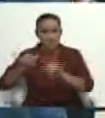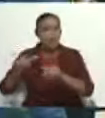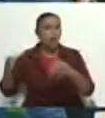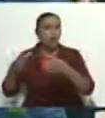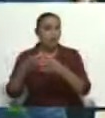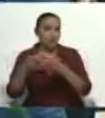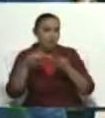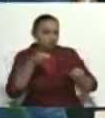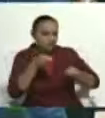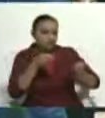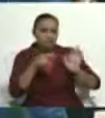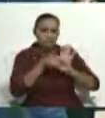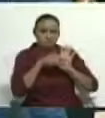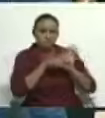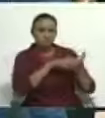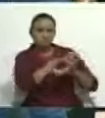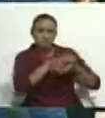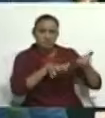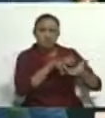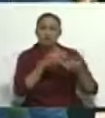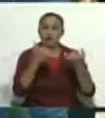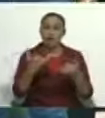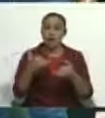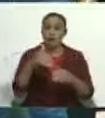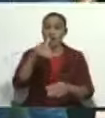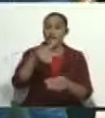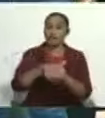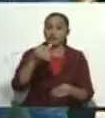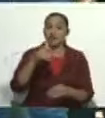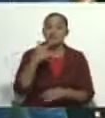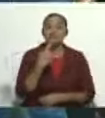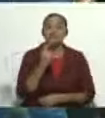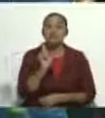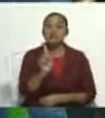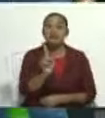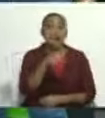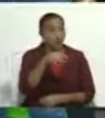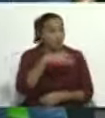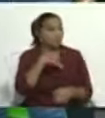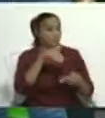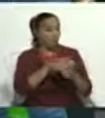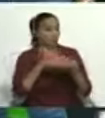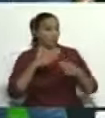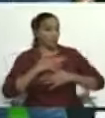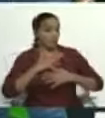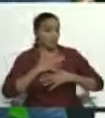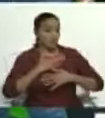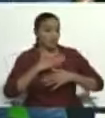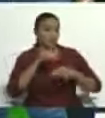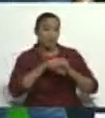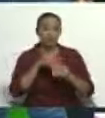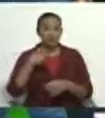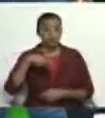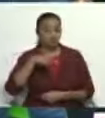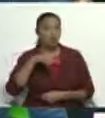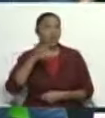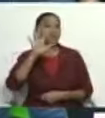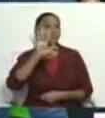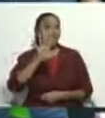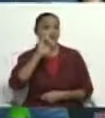cuando toca votar, vienen y se te acercan y dicen, vota por mí, que solo te he jodido 10 años y quiero joderte 10 más.